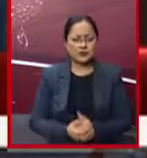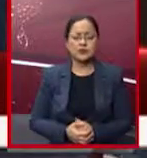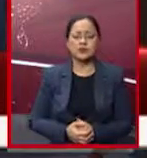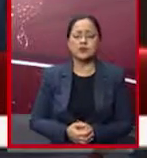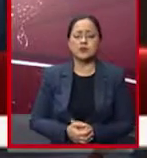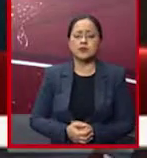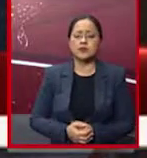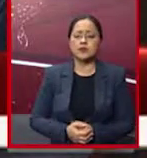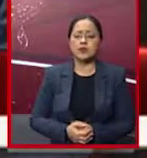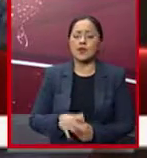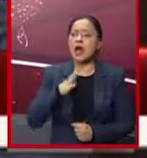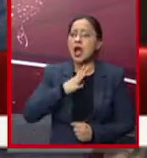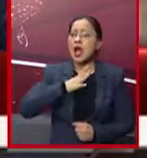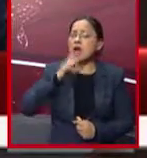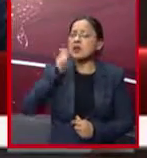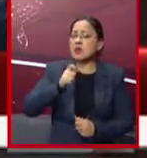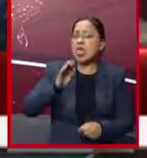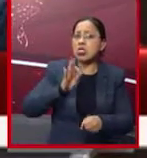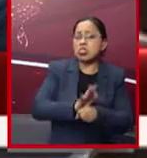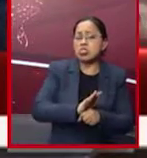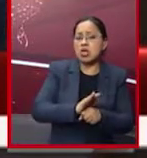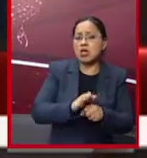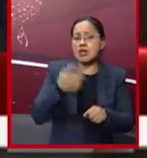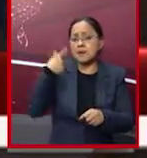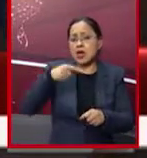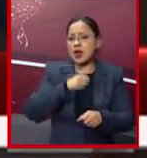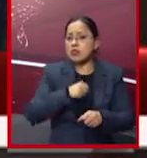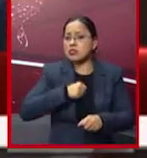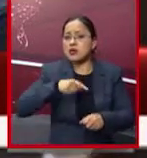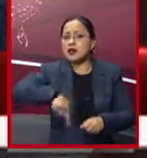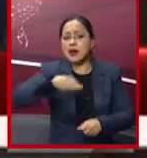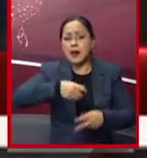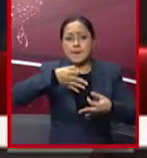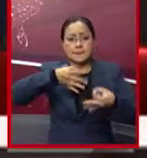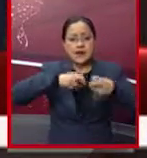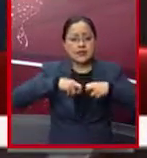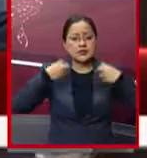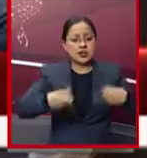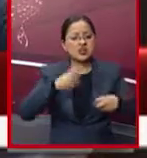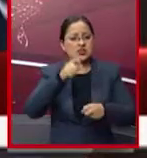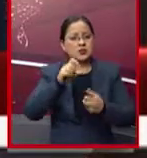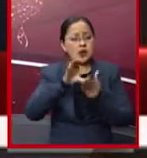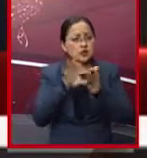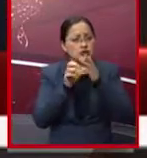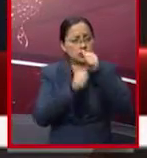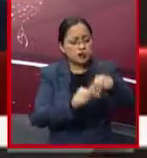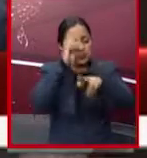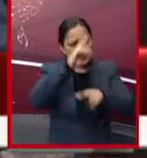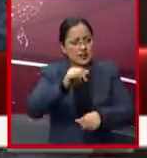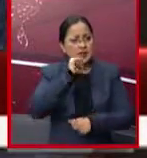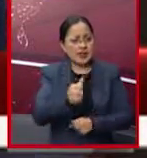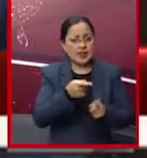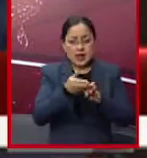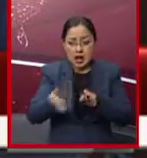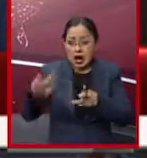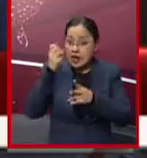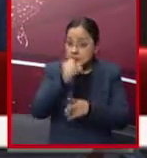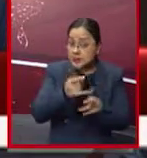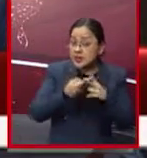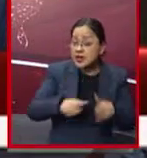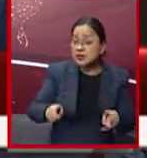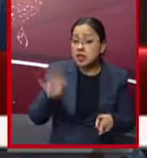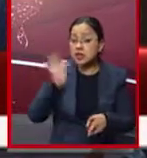Flaco favor se le hace a los magistrados porque entran violando la Constitución. Los magistrados, de